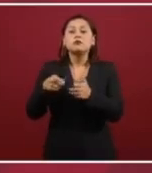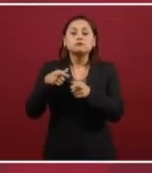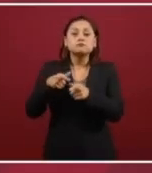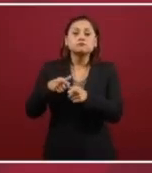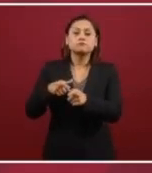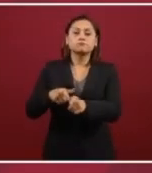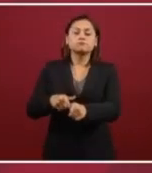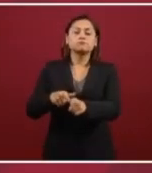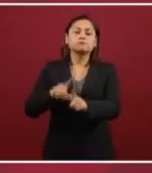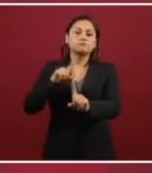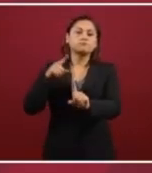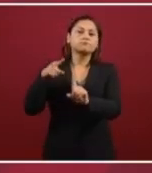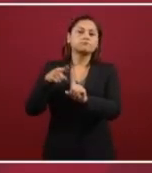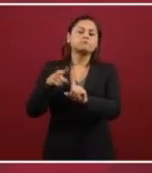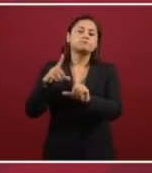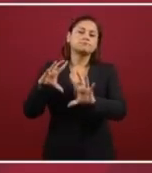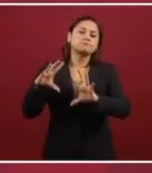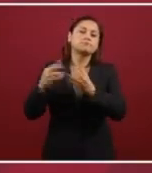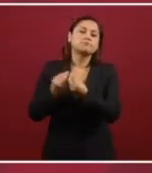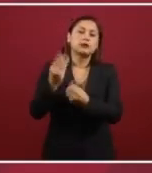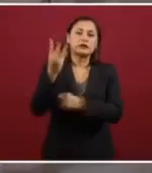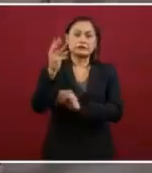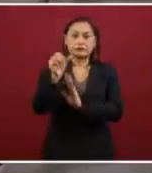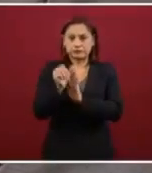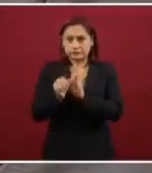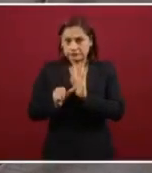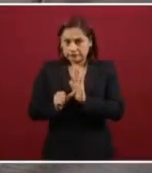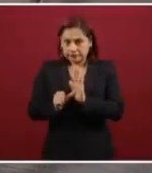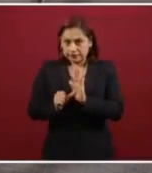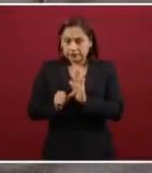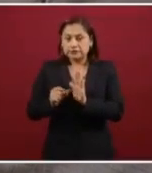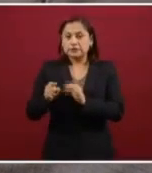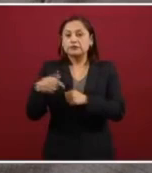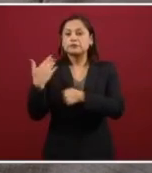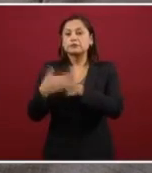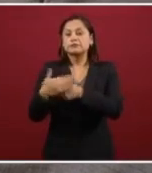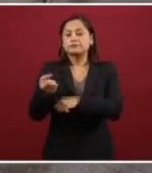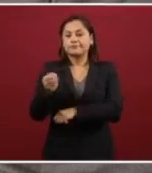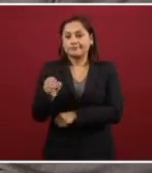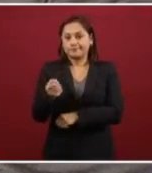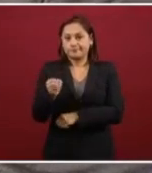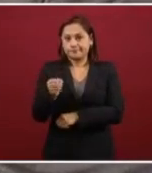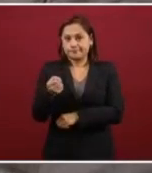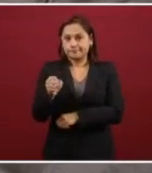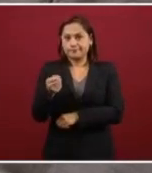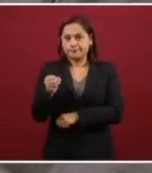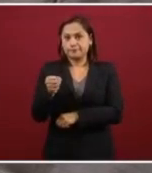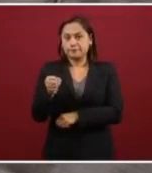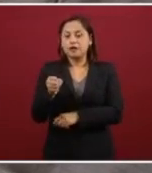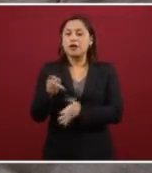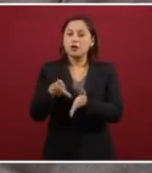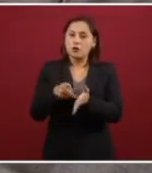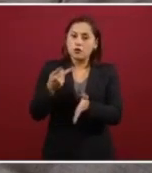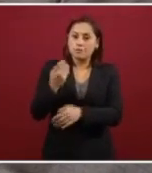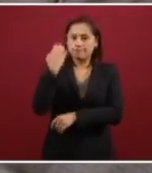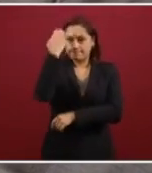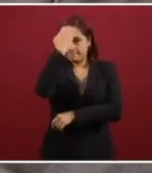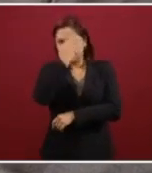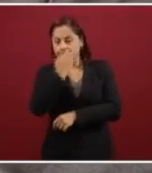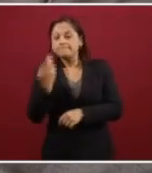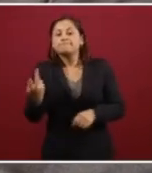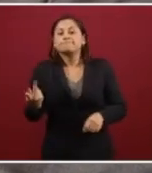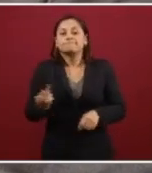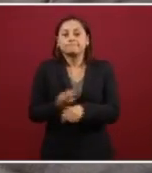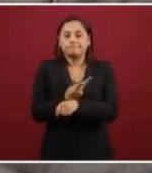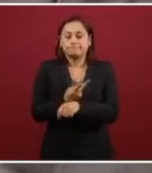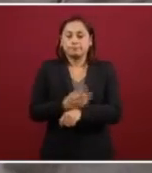los 3 meses que se cumplen en septiembre. Respecto al tema de la estafa maestra, el presidente dijo